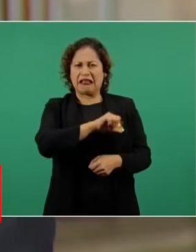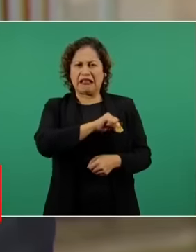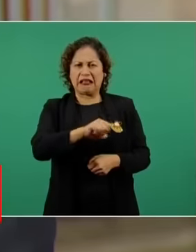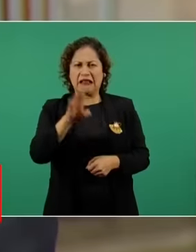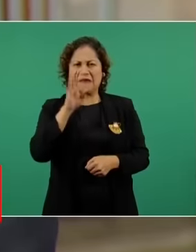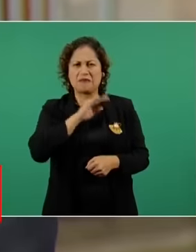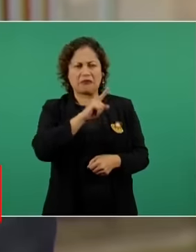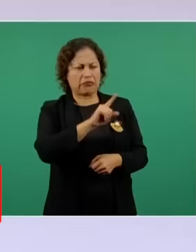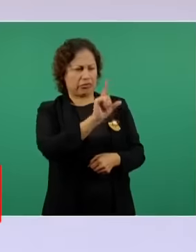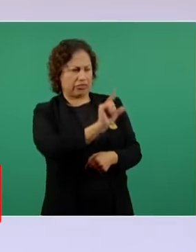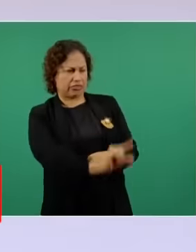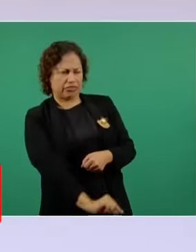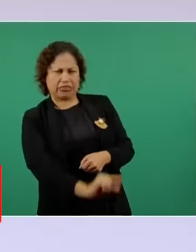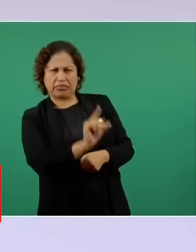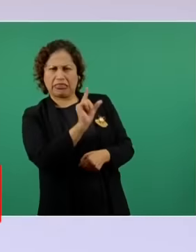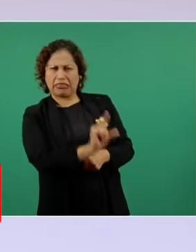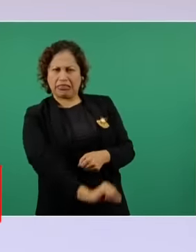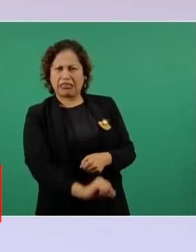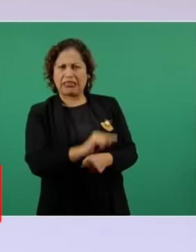energúmeno,